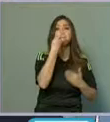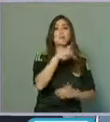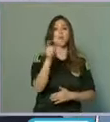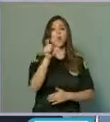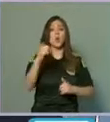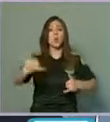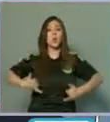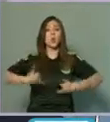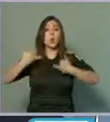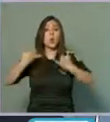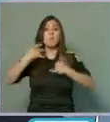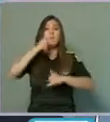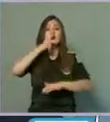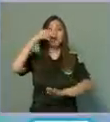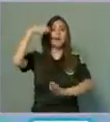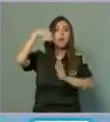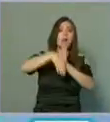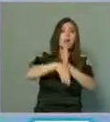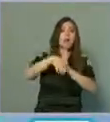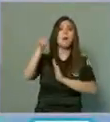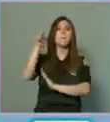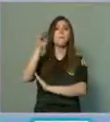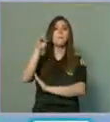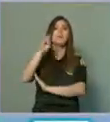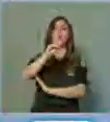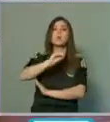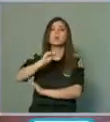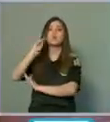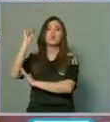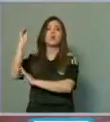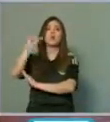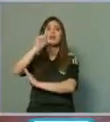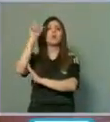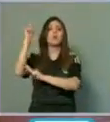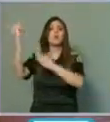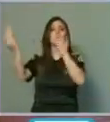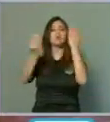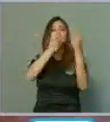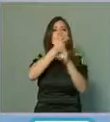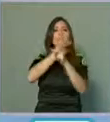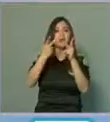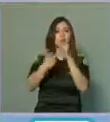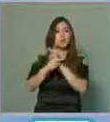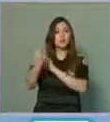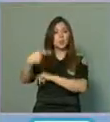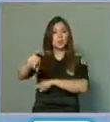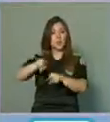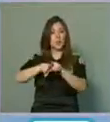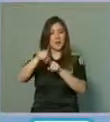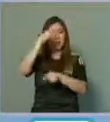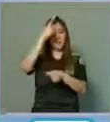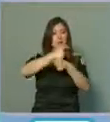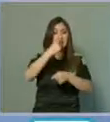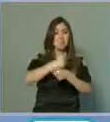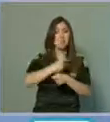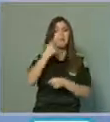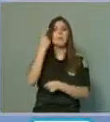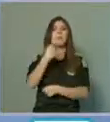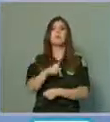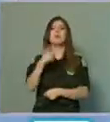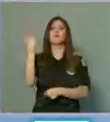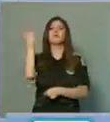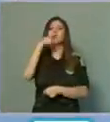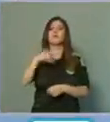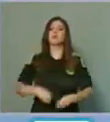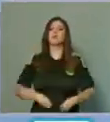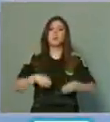sale huyendo a Moscú. Y lo dejan a él estudiando el bachillerato y se va con sus hermanos mayores y demás. Y en Moscú también tiene una situación extrema. Entonces,